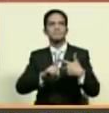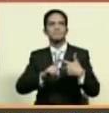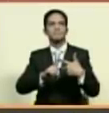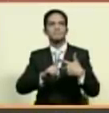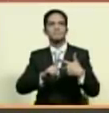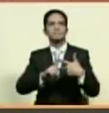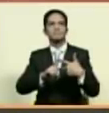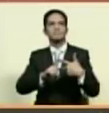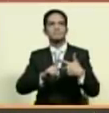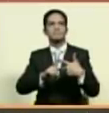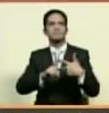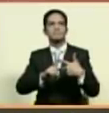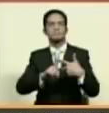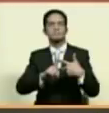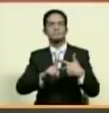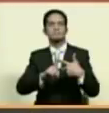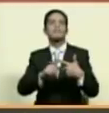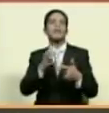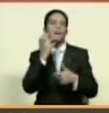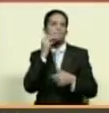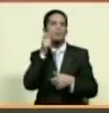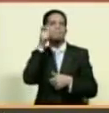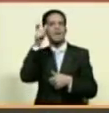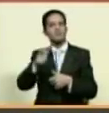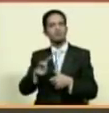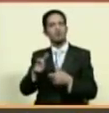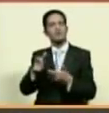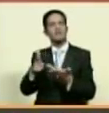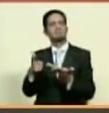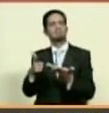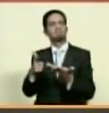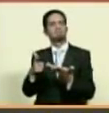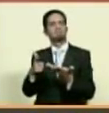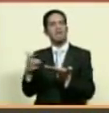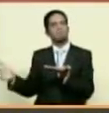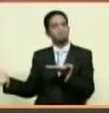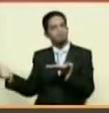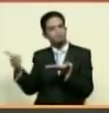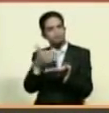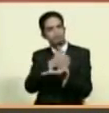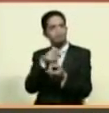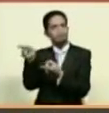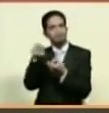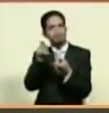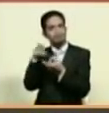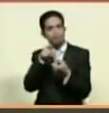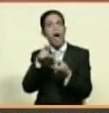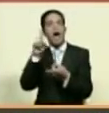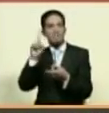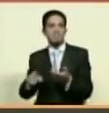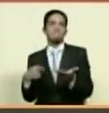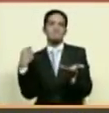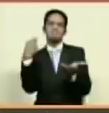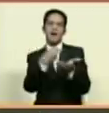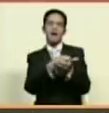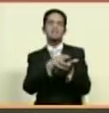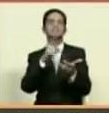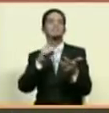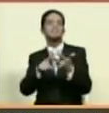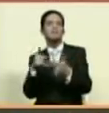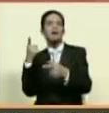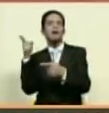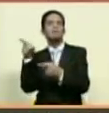a los grandes contribuyentes, la recaudación diaria, y finalmente una tasa impositiva que se estableció a las